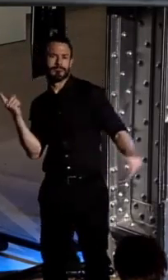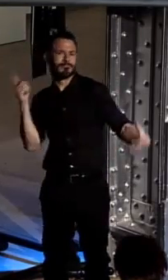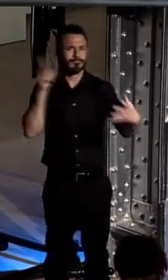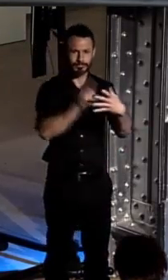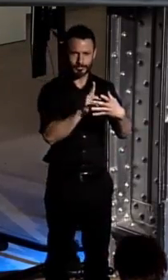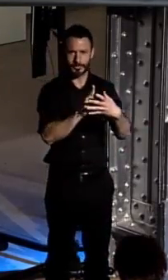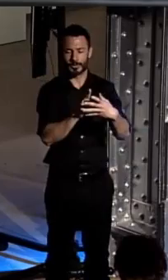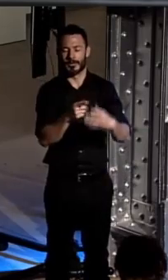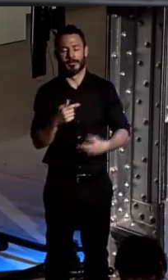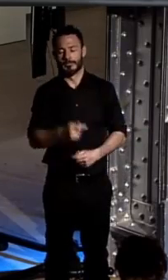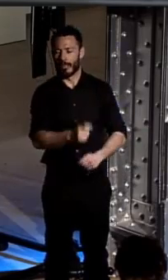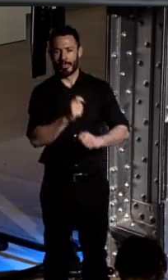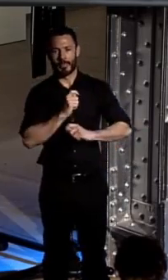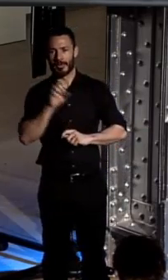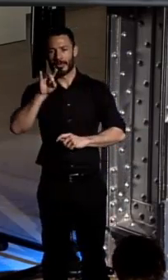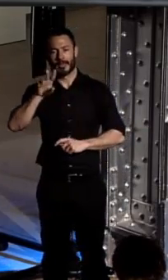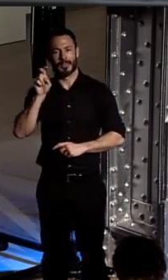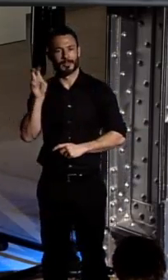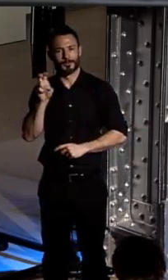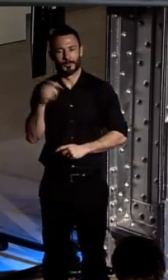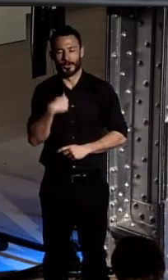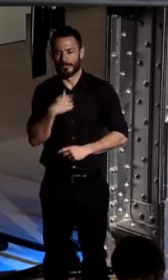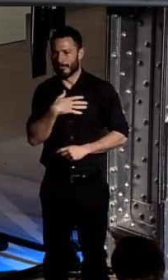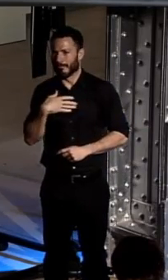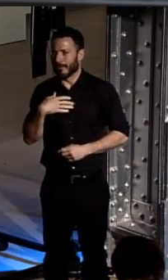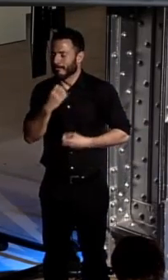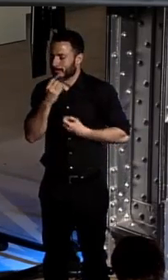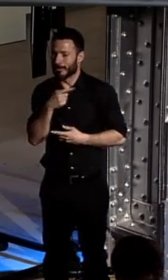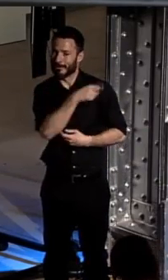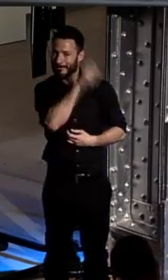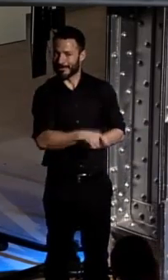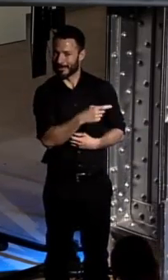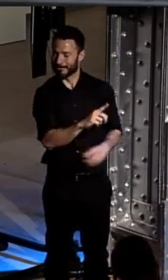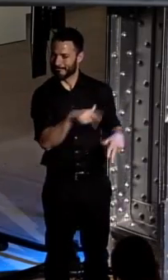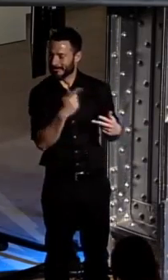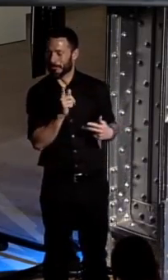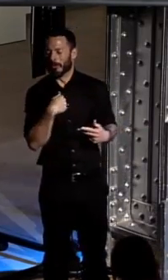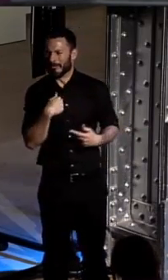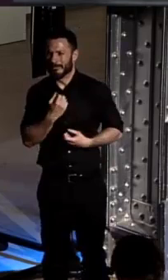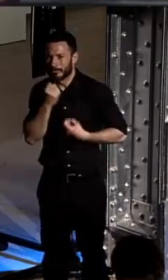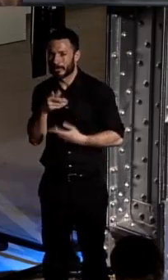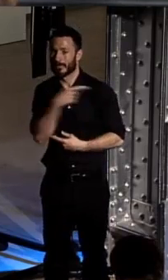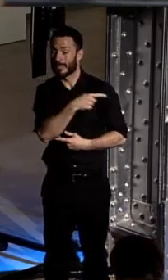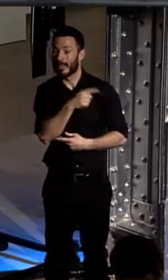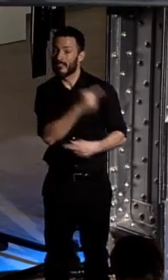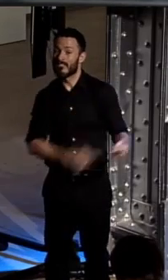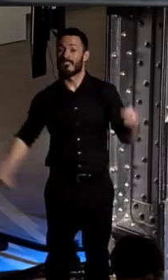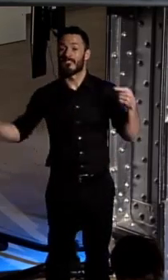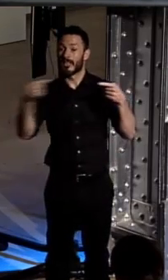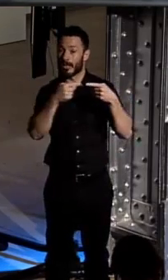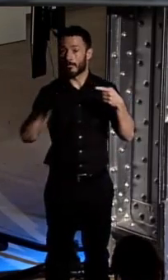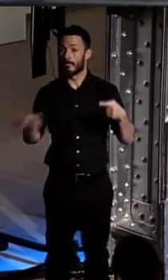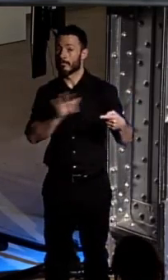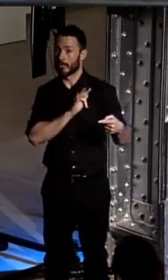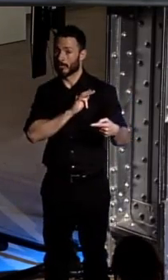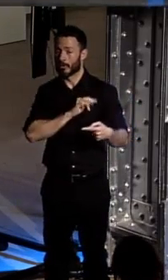15 segundos para decir que... Es que no quería que lo dijera, pero lo voy a decir. No. Sí, claro que sí. Es finalista en el Premio Europeo de